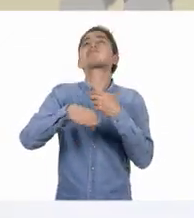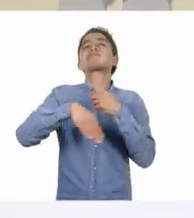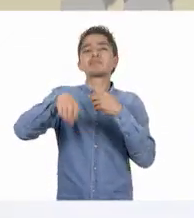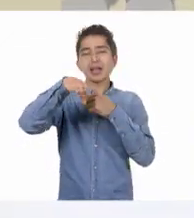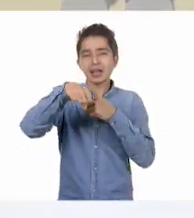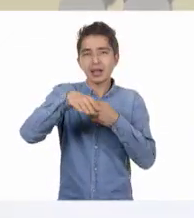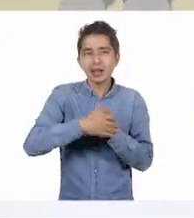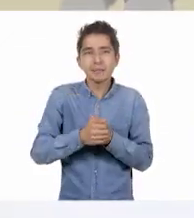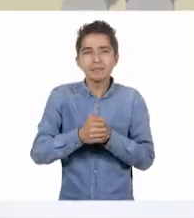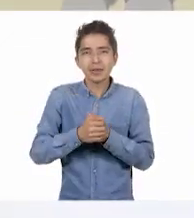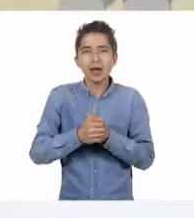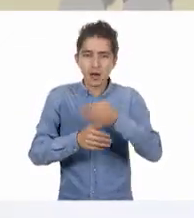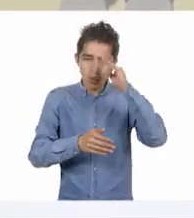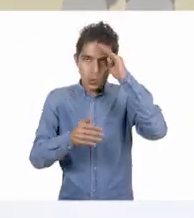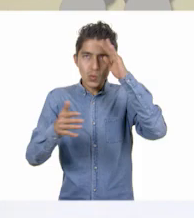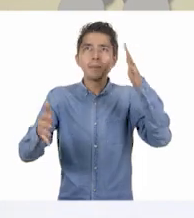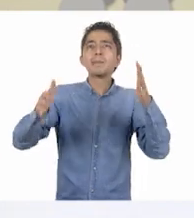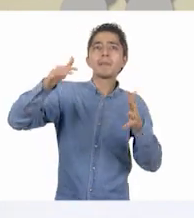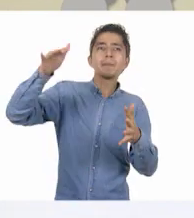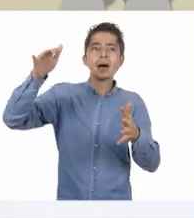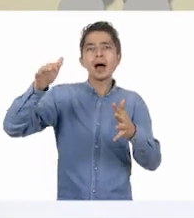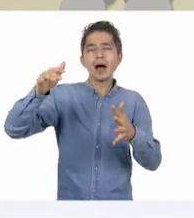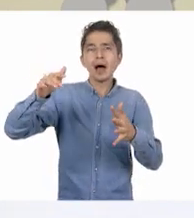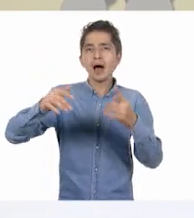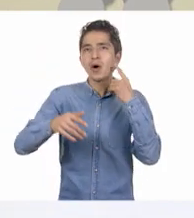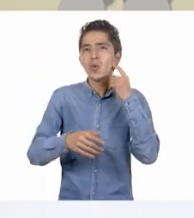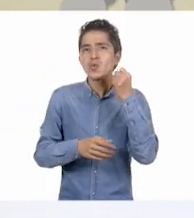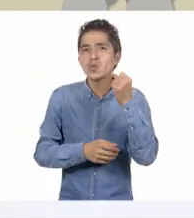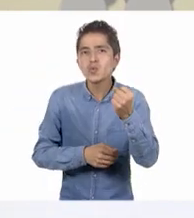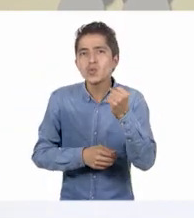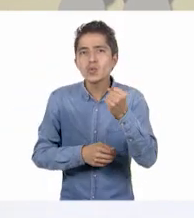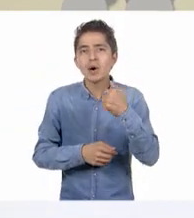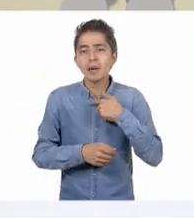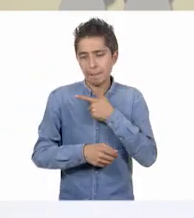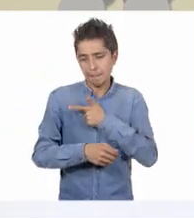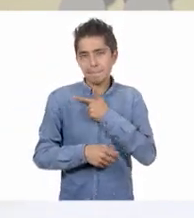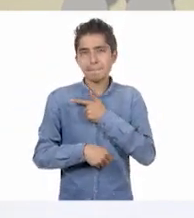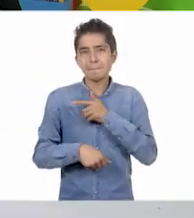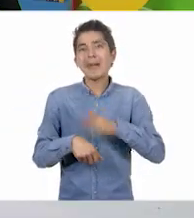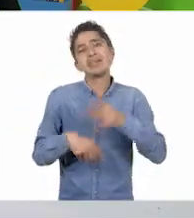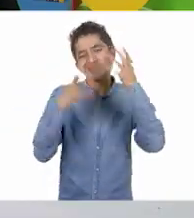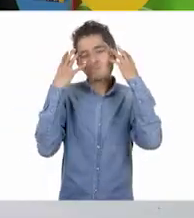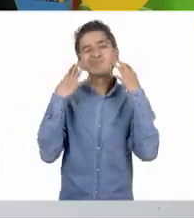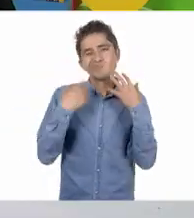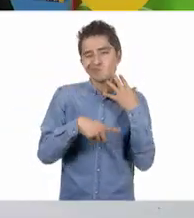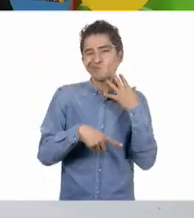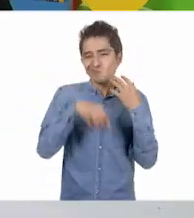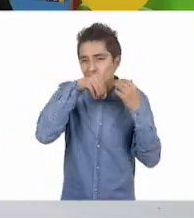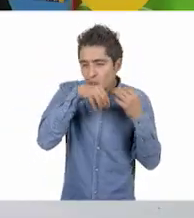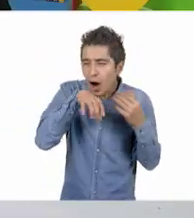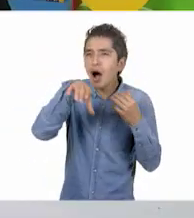Y aunque es más grande, el rugido fuerte hace que me guste más el león.